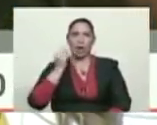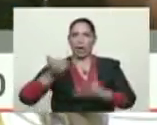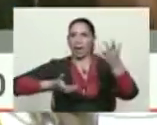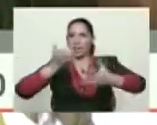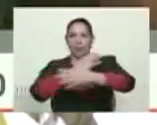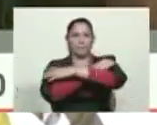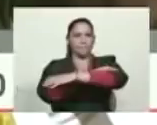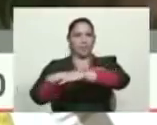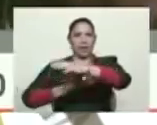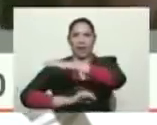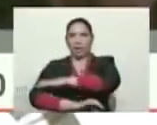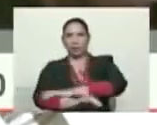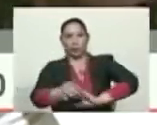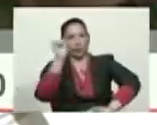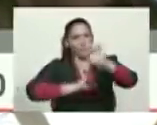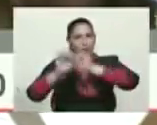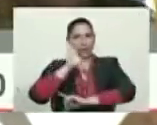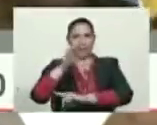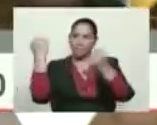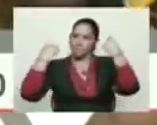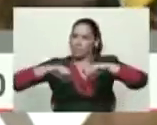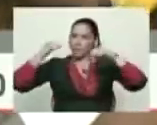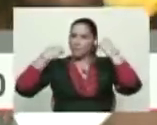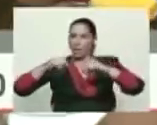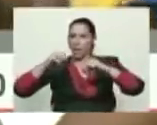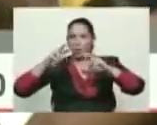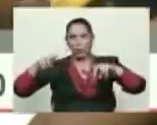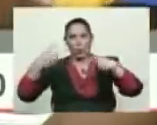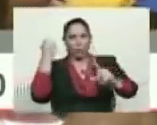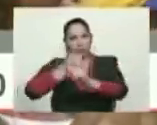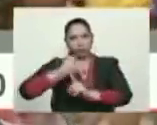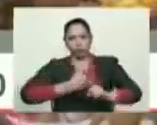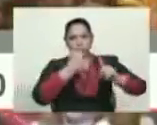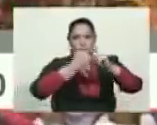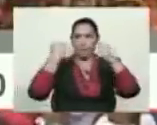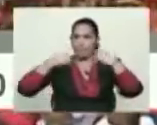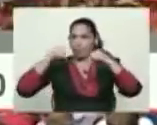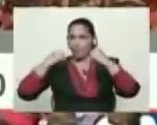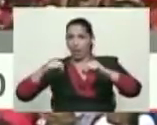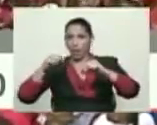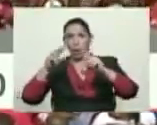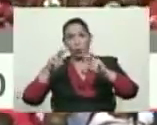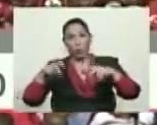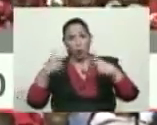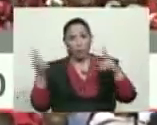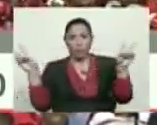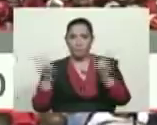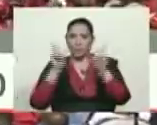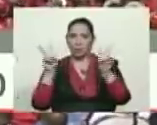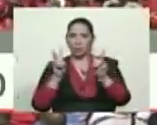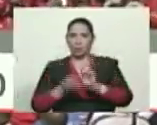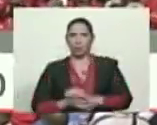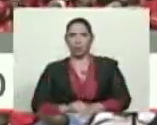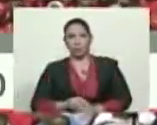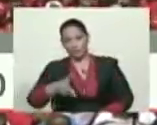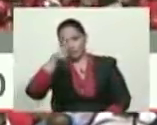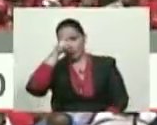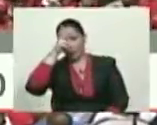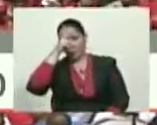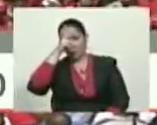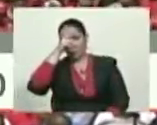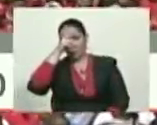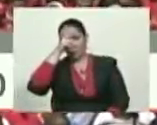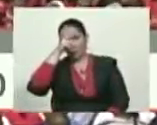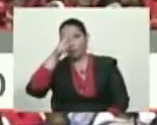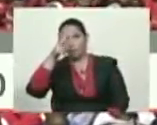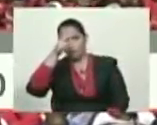en defensa de la patria, preparándonos para nuevas batallas, preparándonos para nuevas victorias. Falcón, Falcón